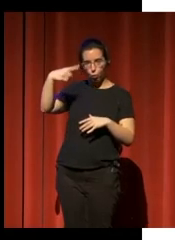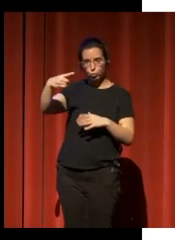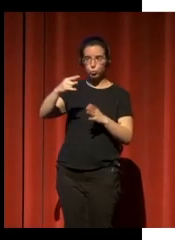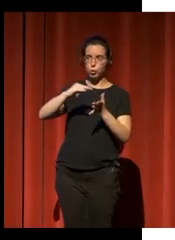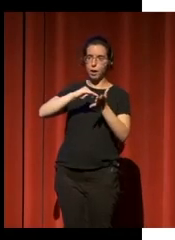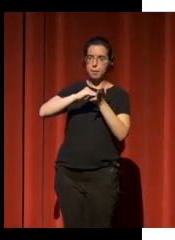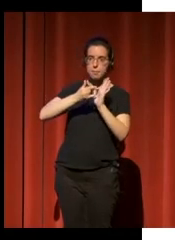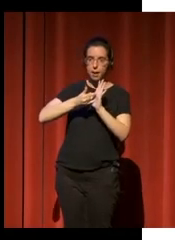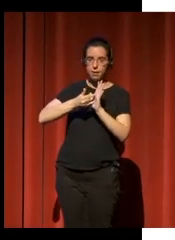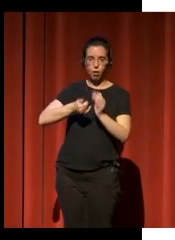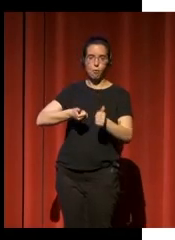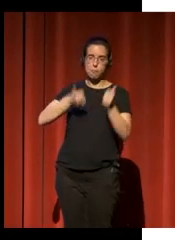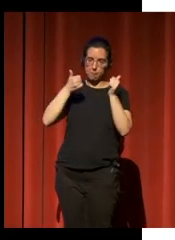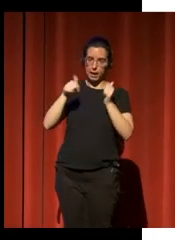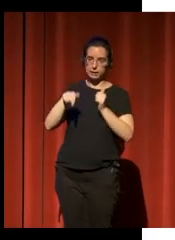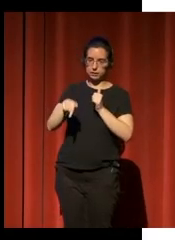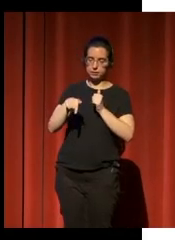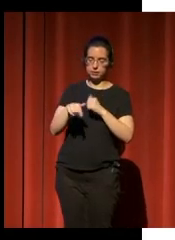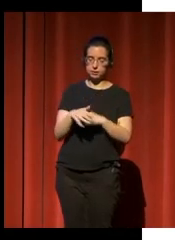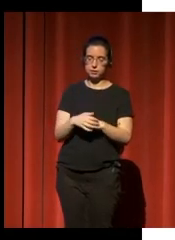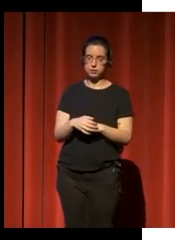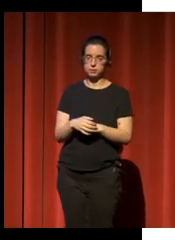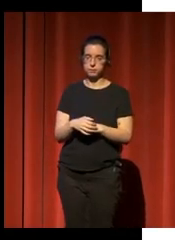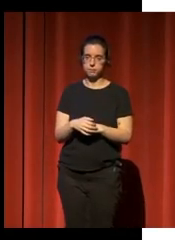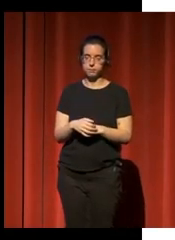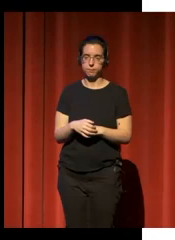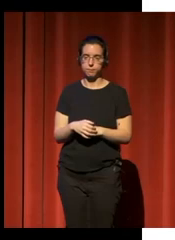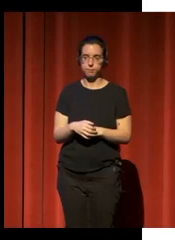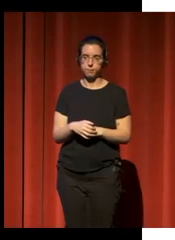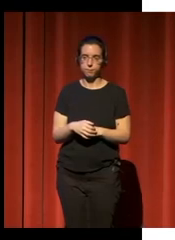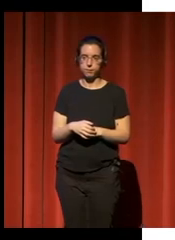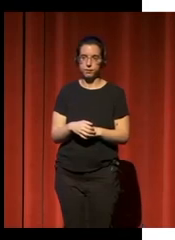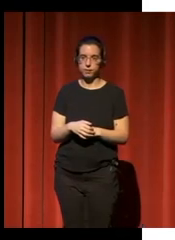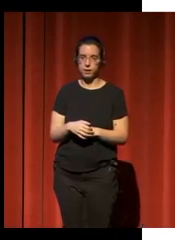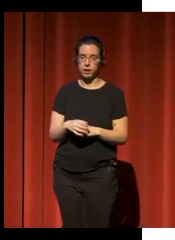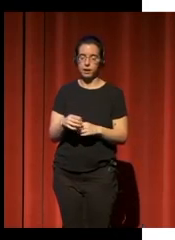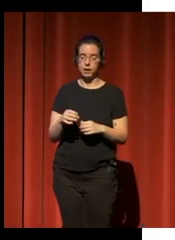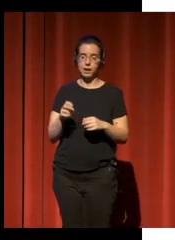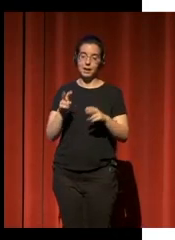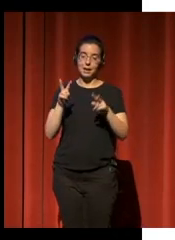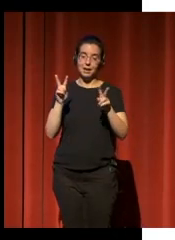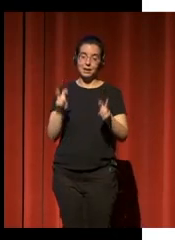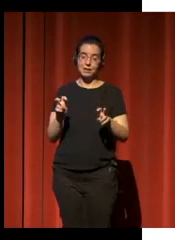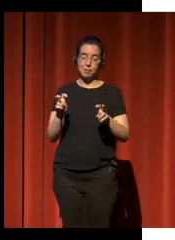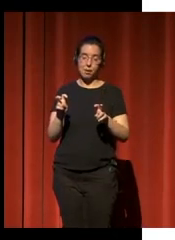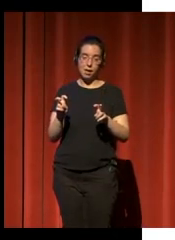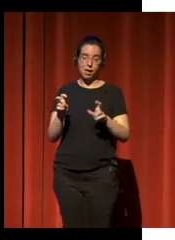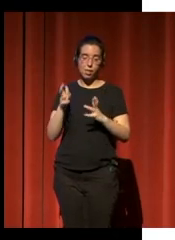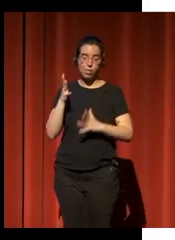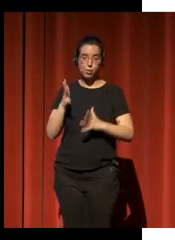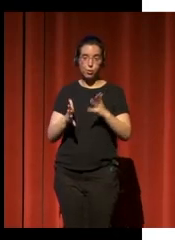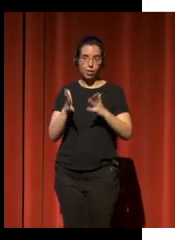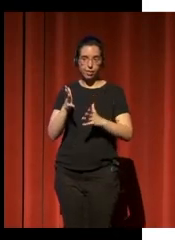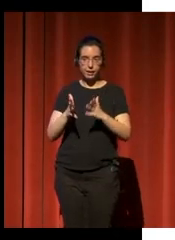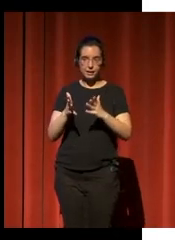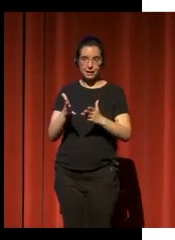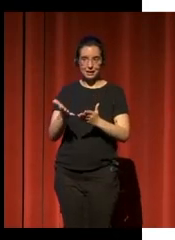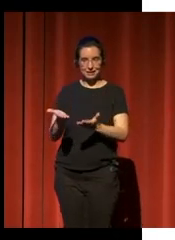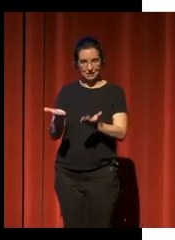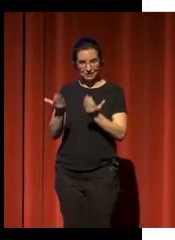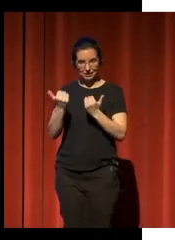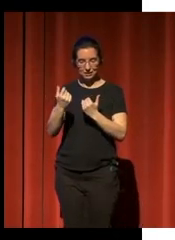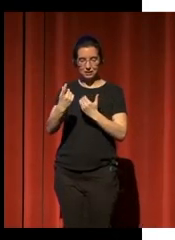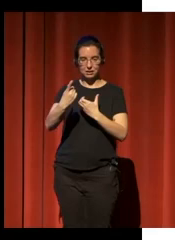existe verdad e el incorporar a la a la ciudadanía a la eh